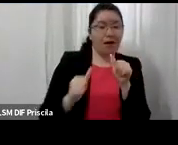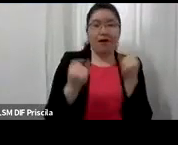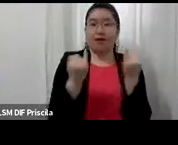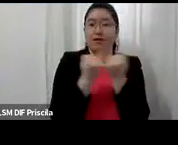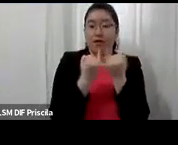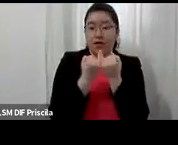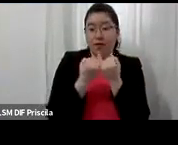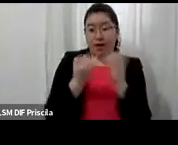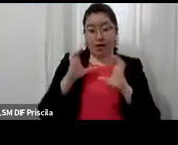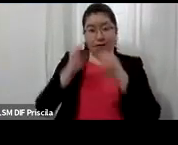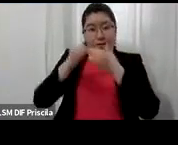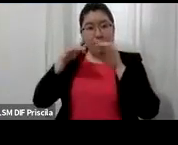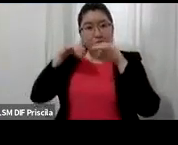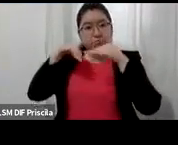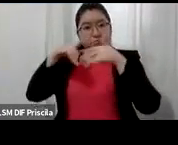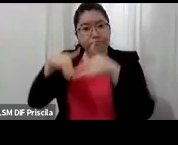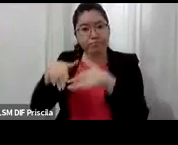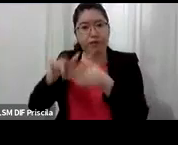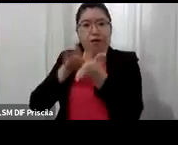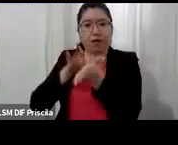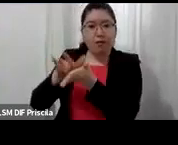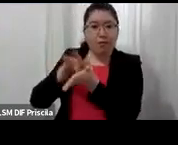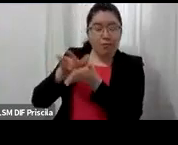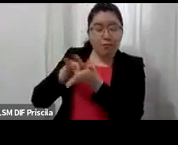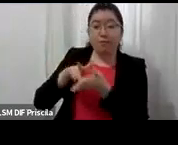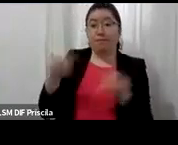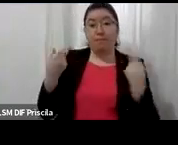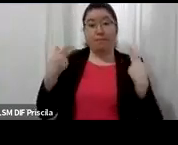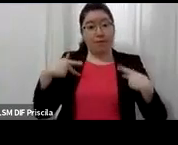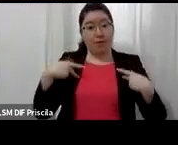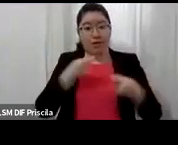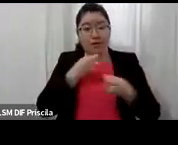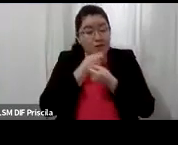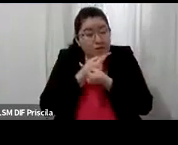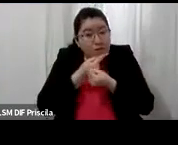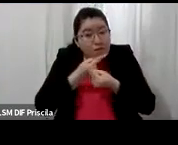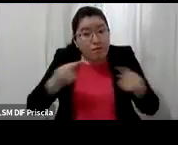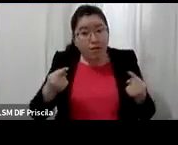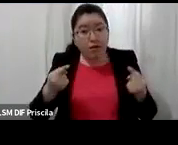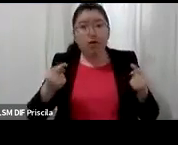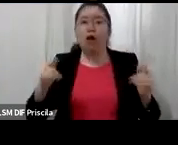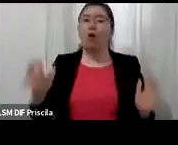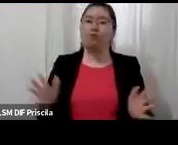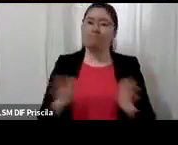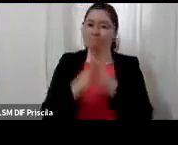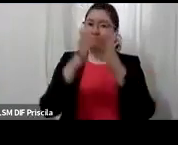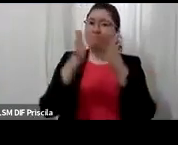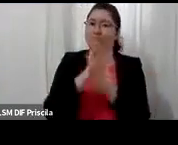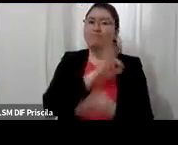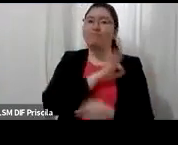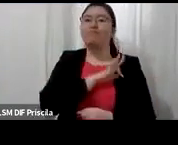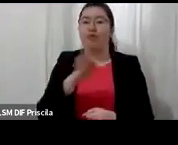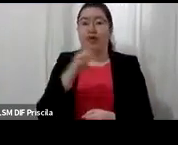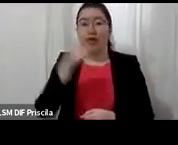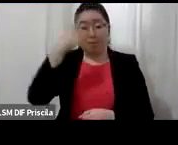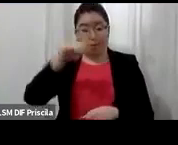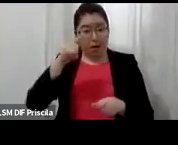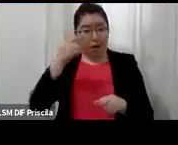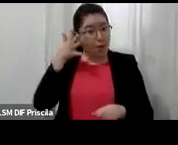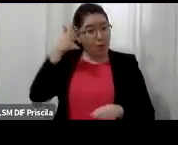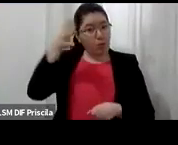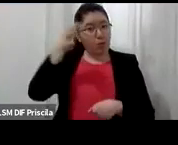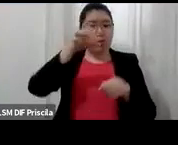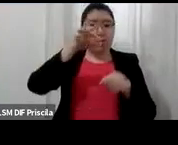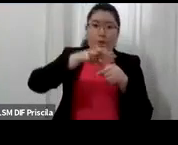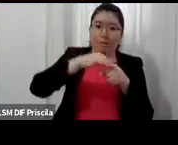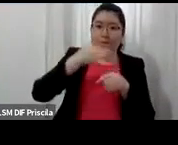comunitaria, impulsando la participación de las infancias en búsqueda de la regeneración democrática. Muchas gracias por estar